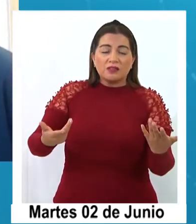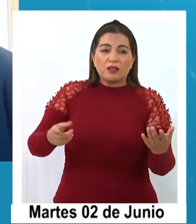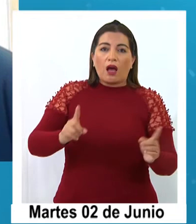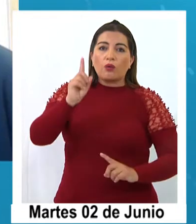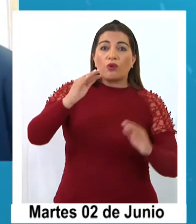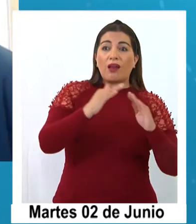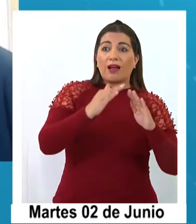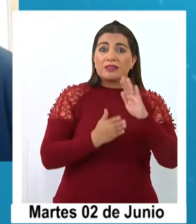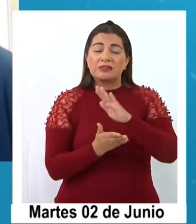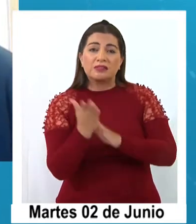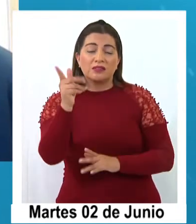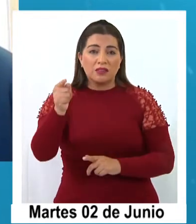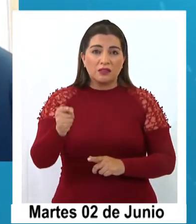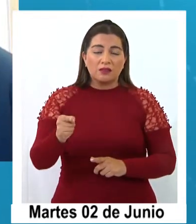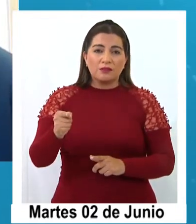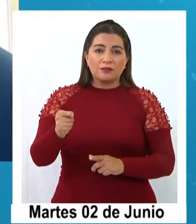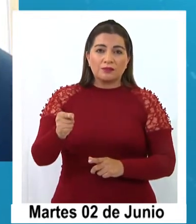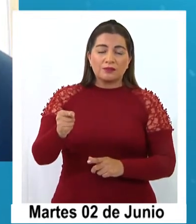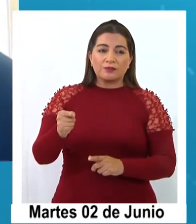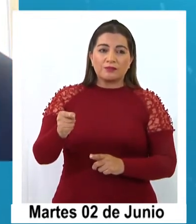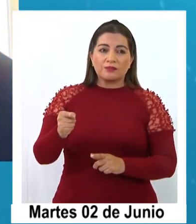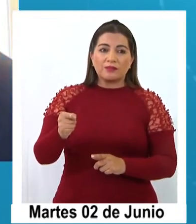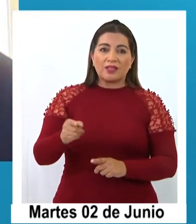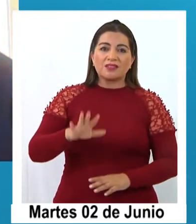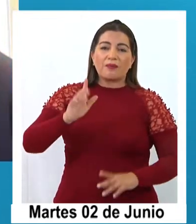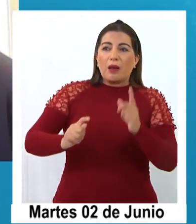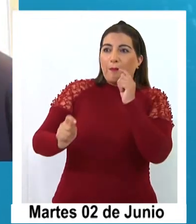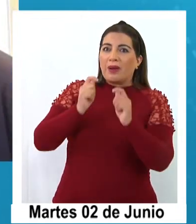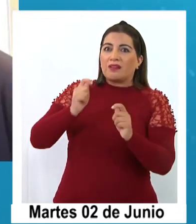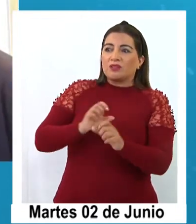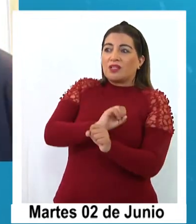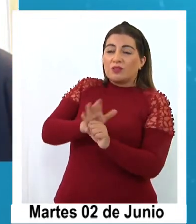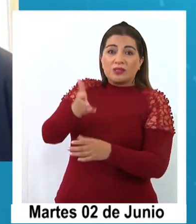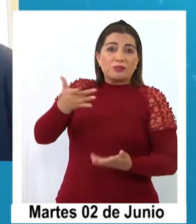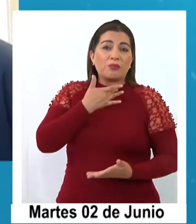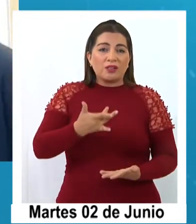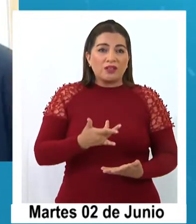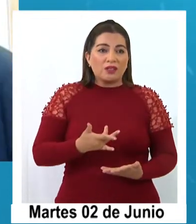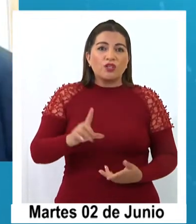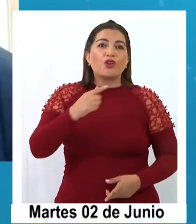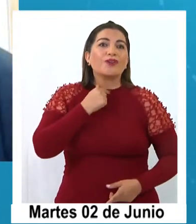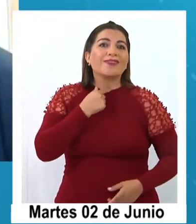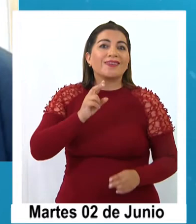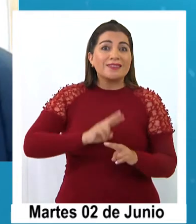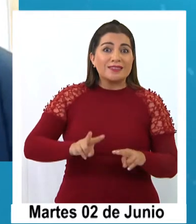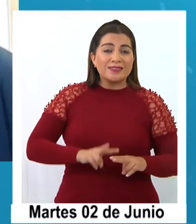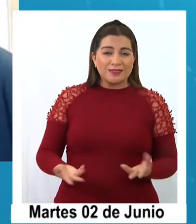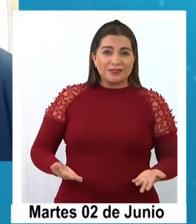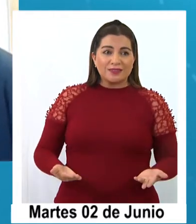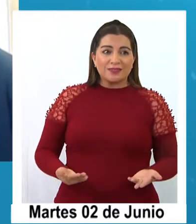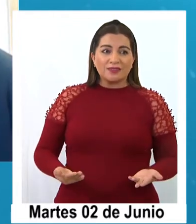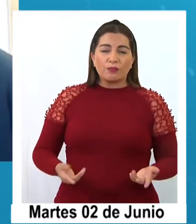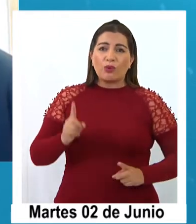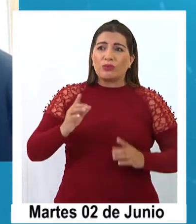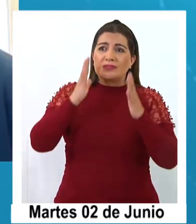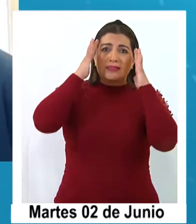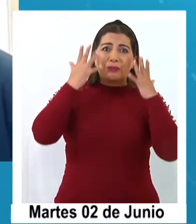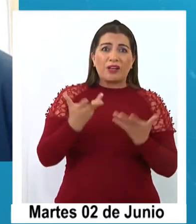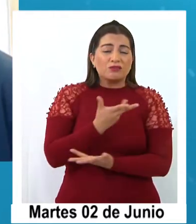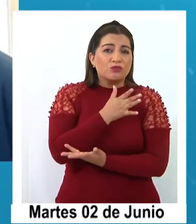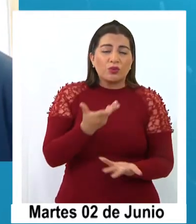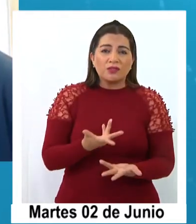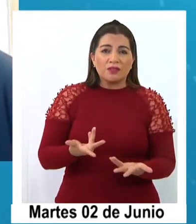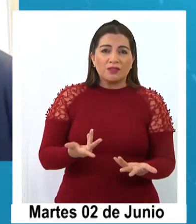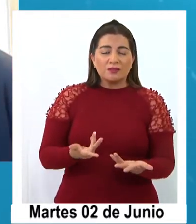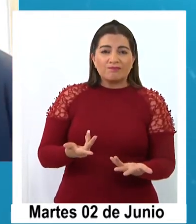salen de sus casas, y cierto, asumen el riesgo del contagio, es porque, no es porque lo quieran hacer, es porque están desesperados, y no